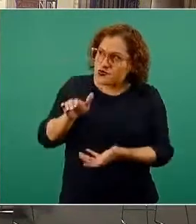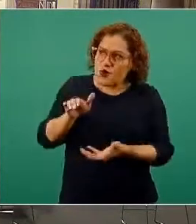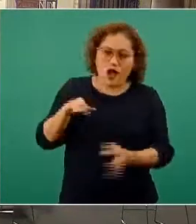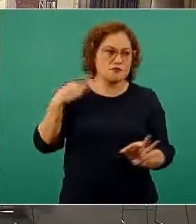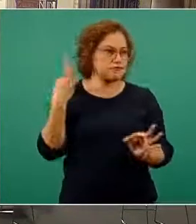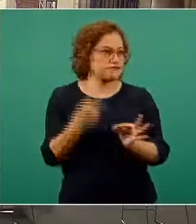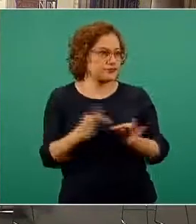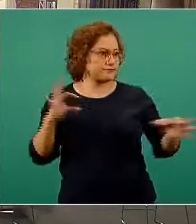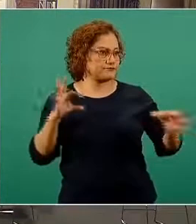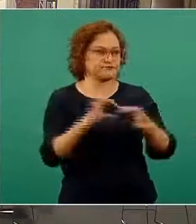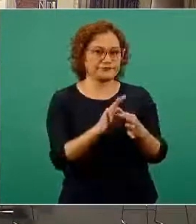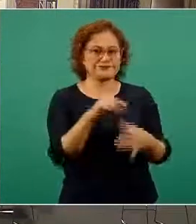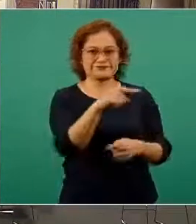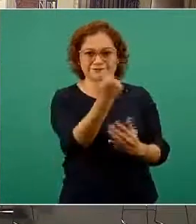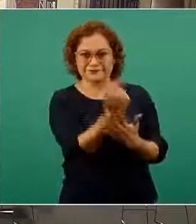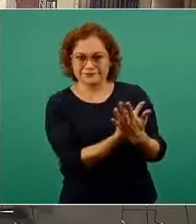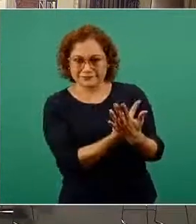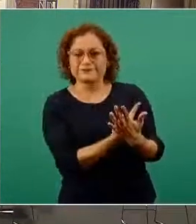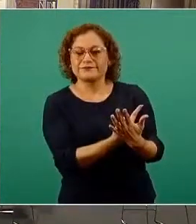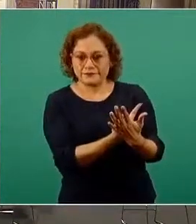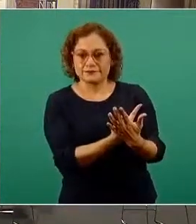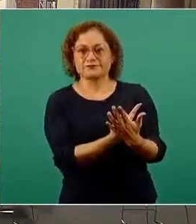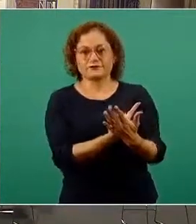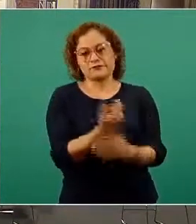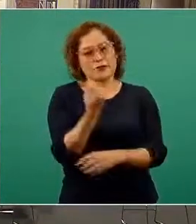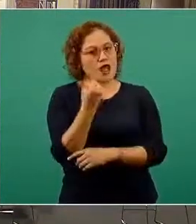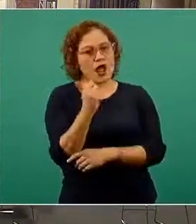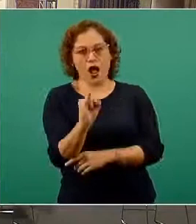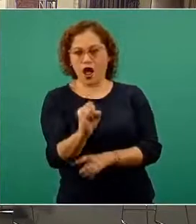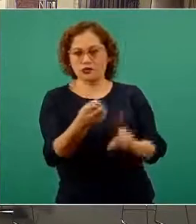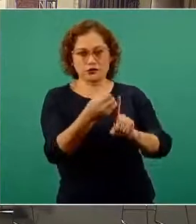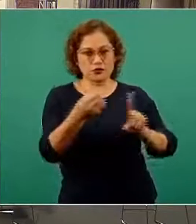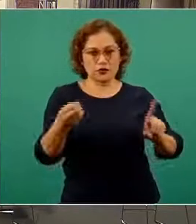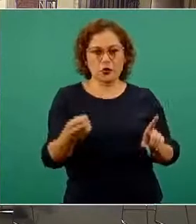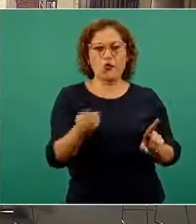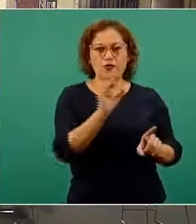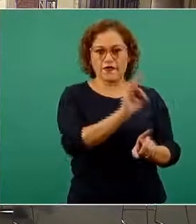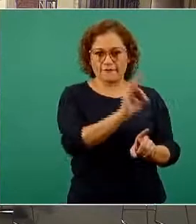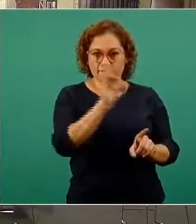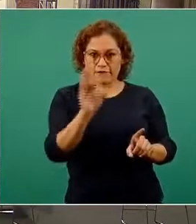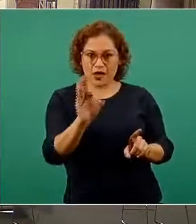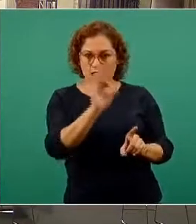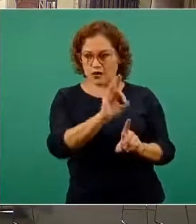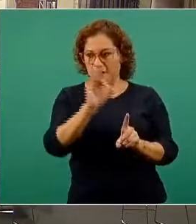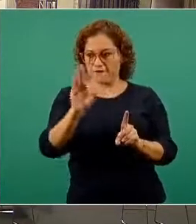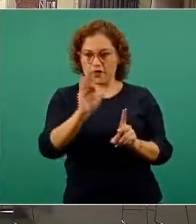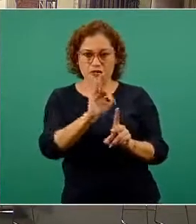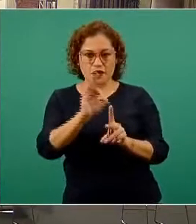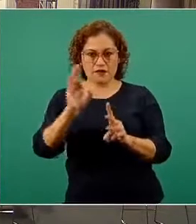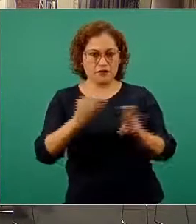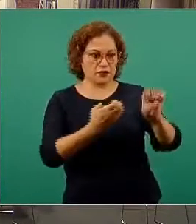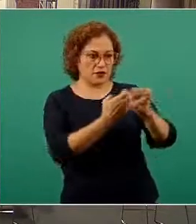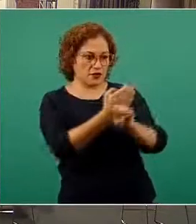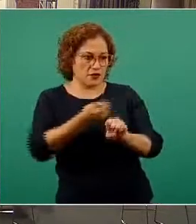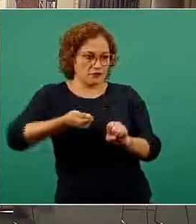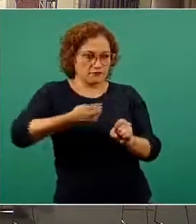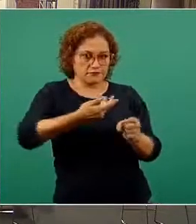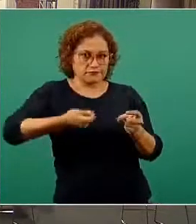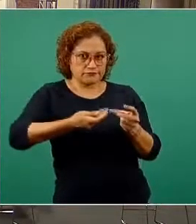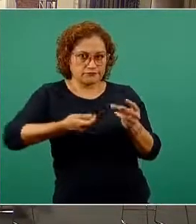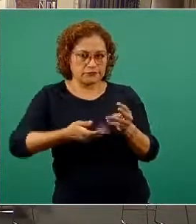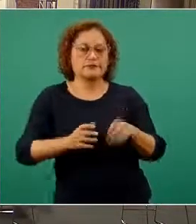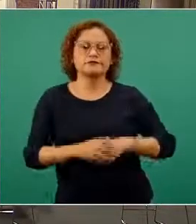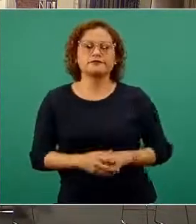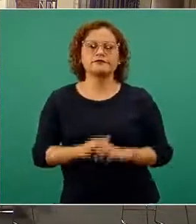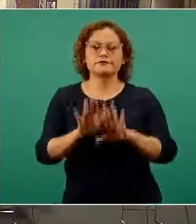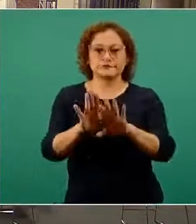vacuna. Esos son los criterios. Y un último que me gustaría comentar respecto al censo es,